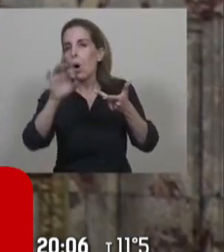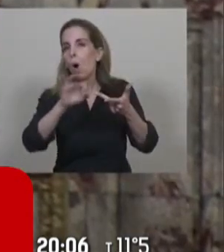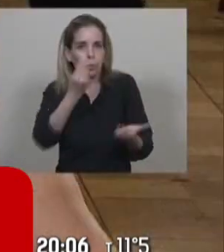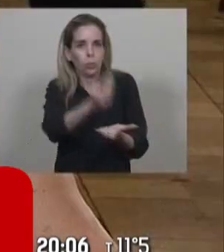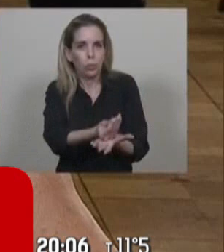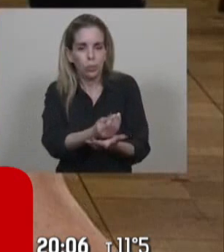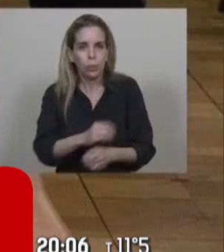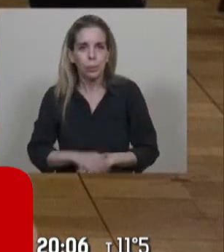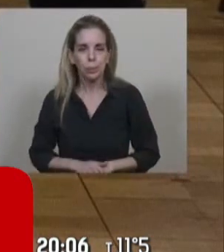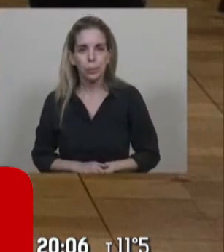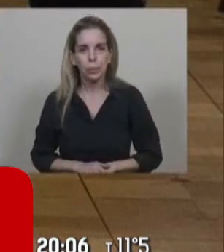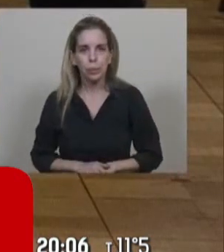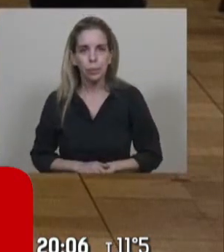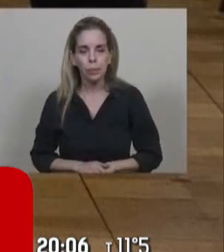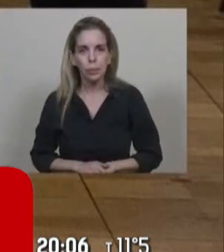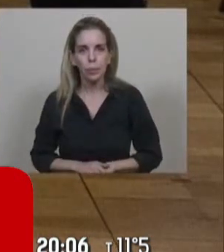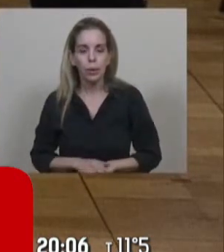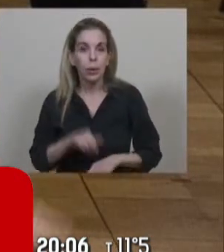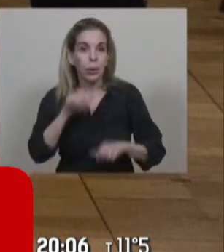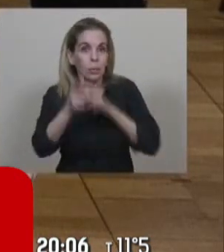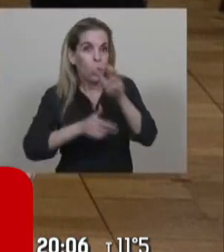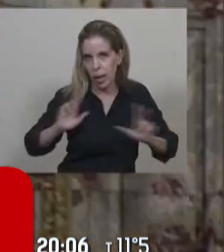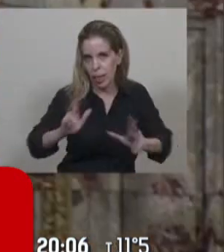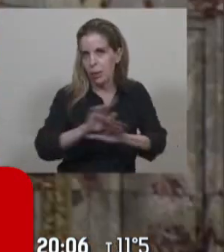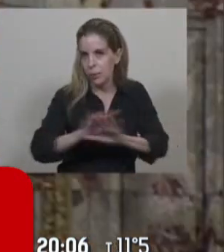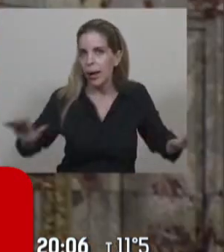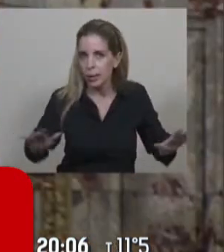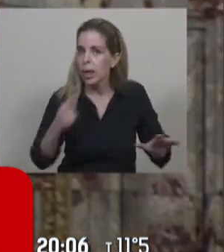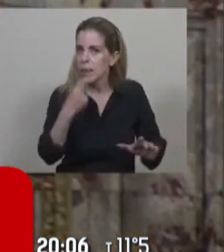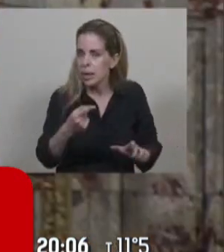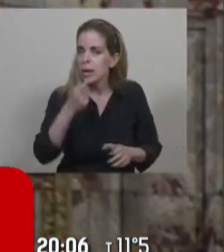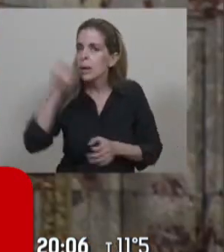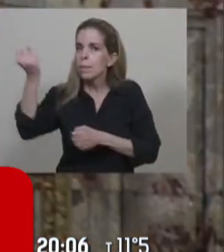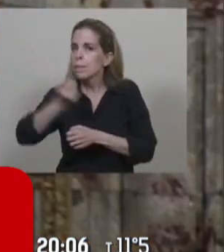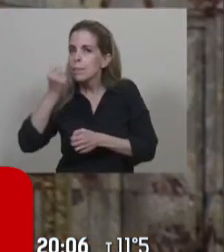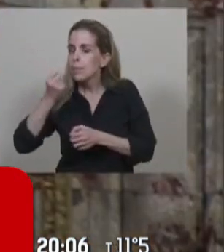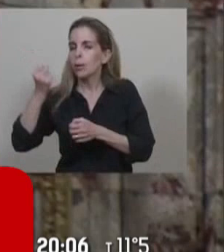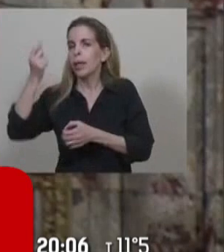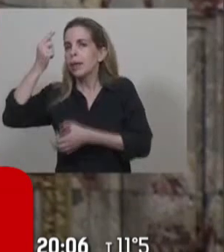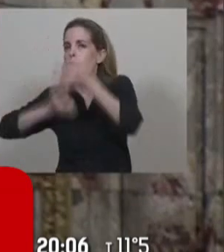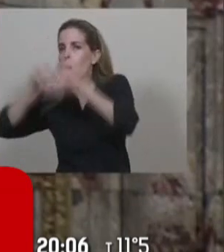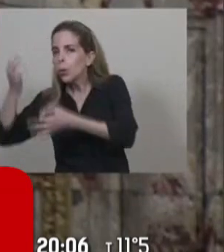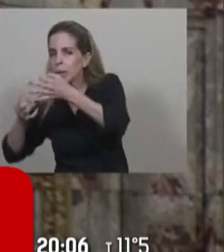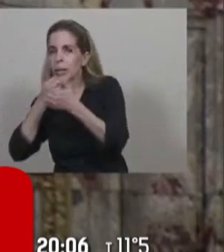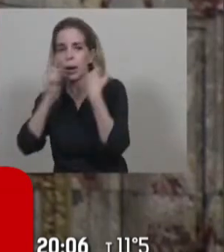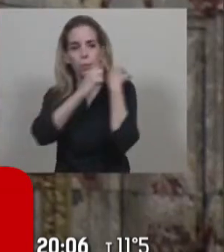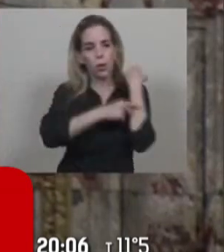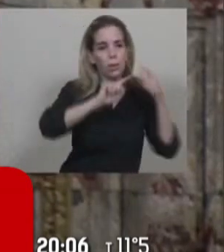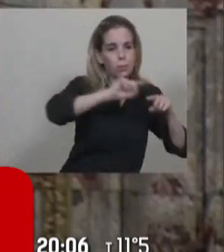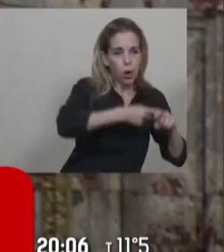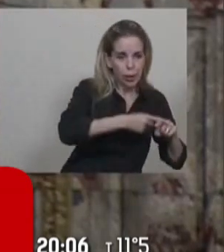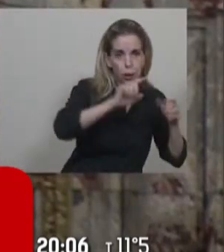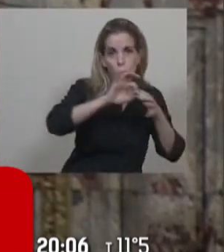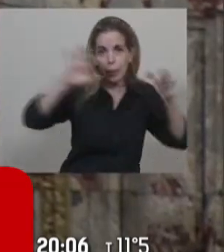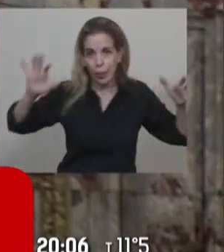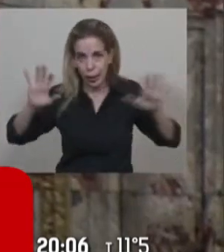vulnerados. Puse singular énfasis en que sin justicia independiente del poder político no hay república ni